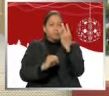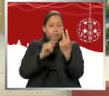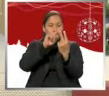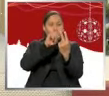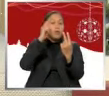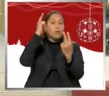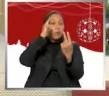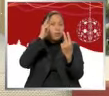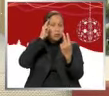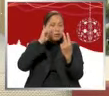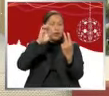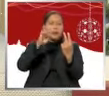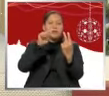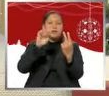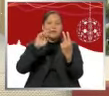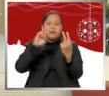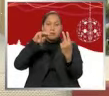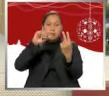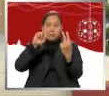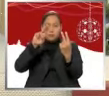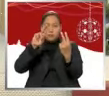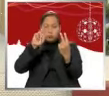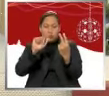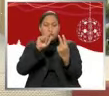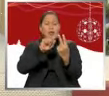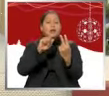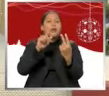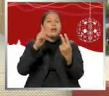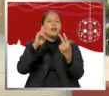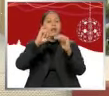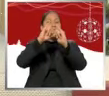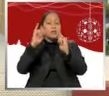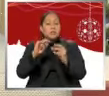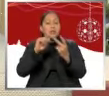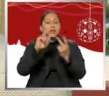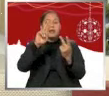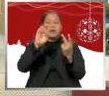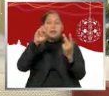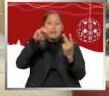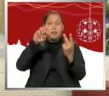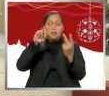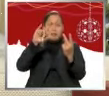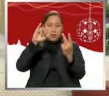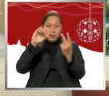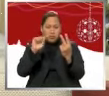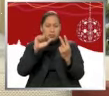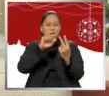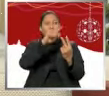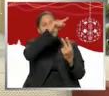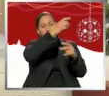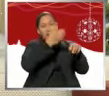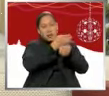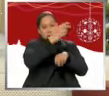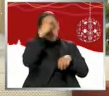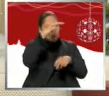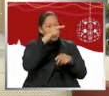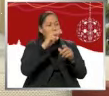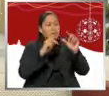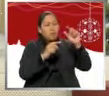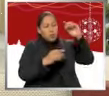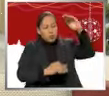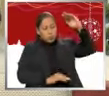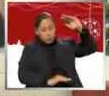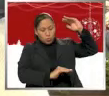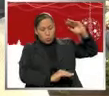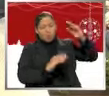Guadalupe de Extremadura y la Virgen de los Remedios, que es la que está en el Estado de México, que sí es una figurita de este tamaño, parece